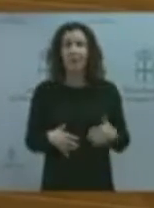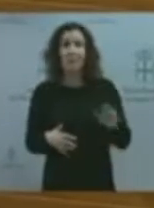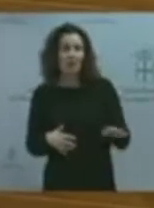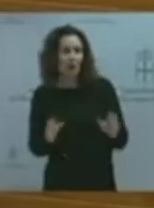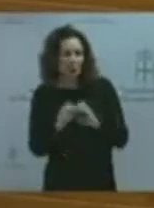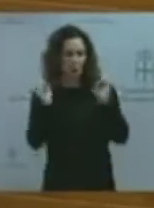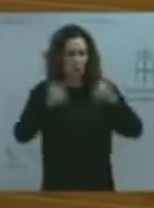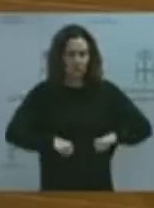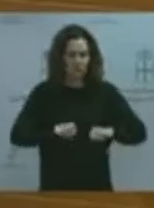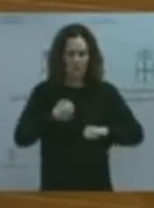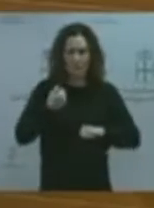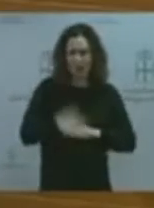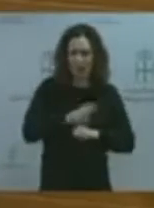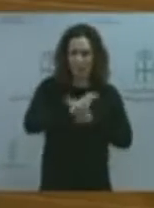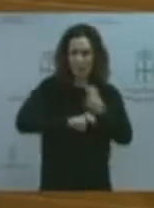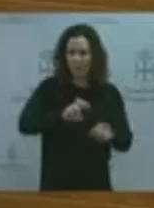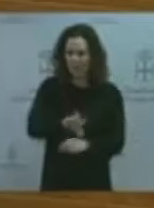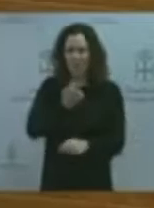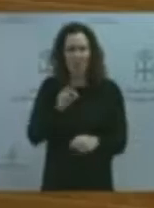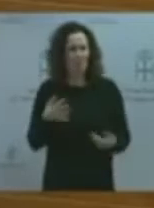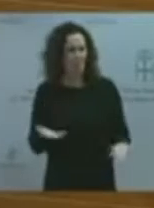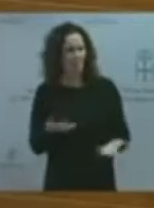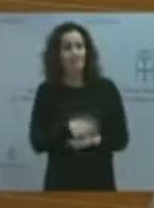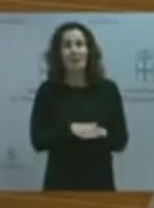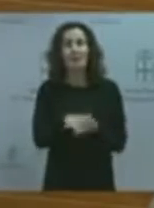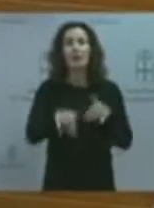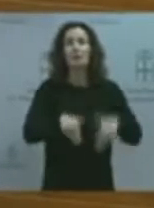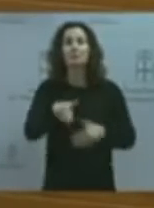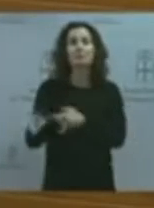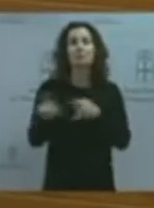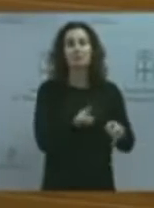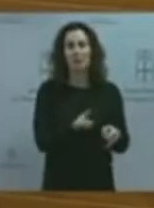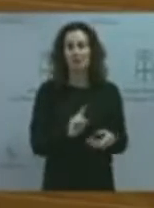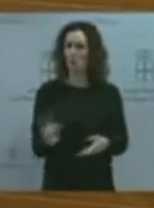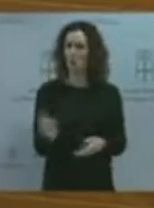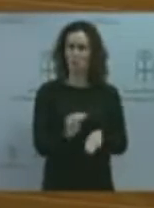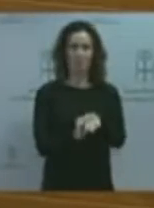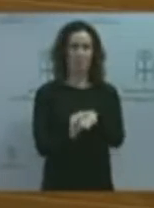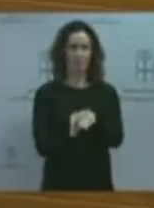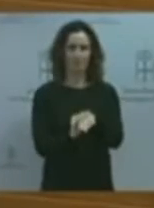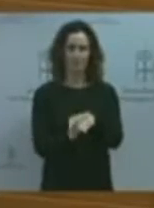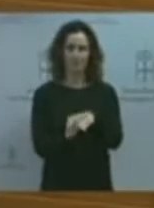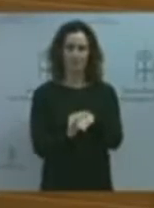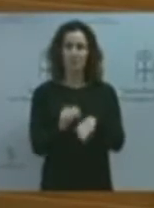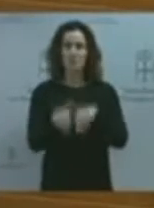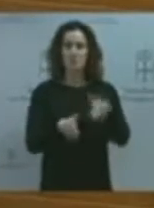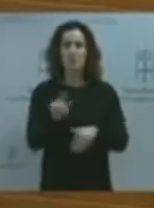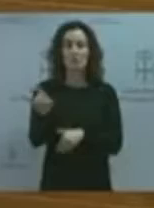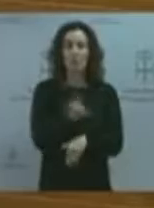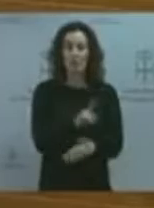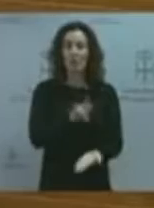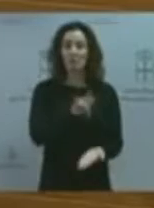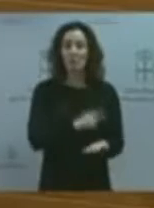de electoralismo. No, perdone, habla de electoralismo. Electoralismo es que hicimos una comisión y la suspendimos hasta después del 10 de